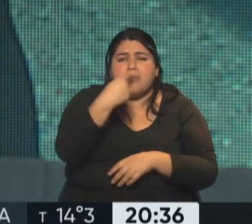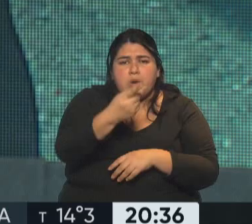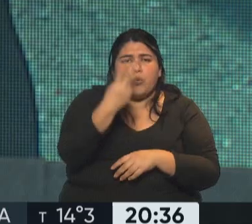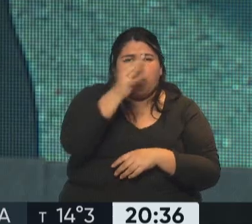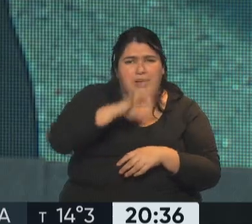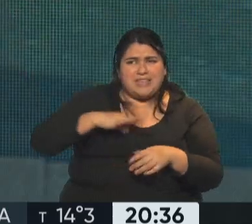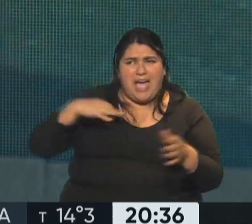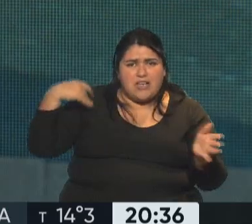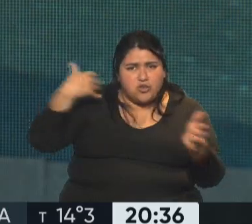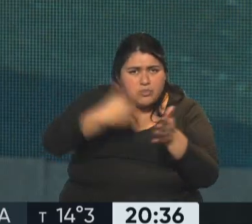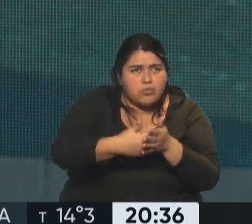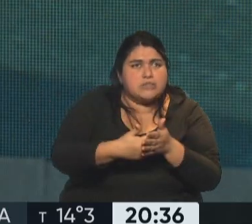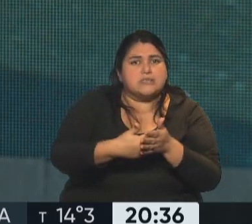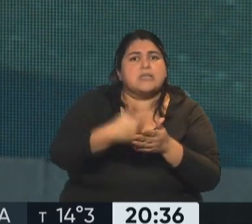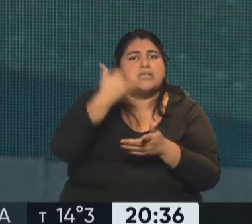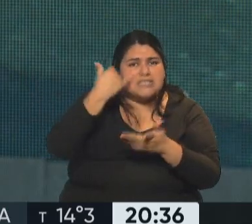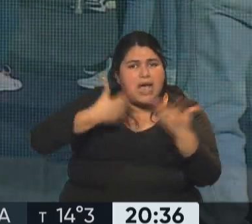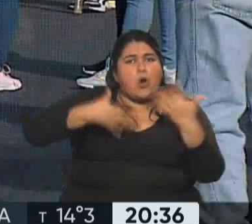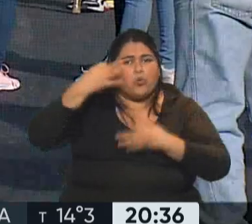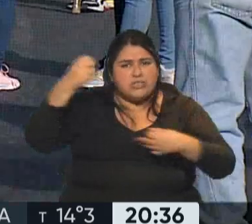justicia lo considere un crimen de Estado?